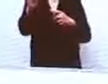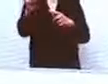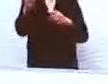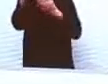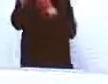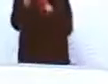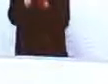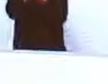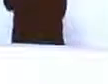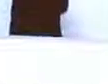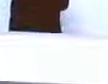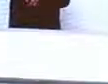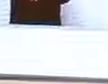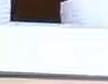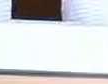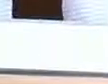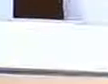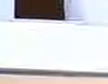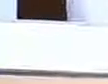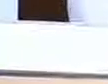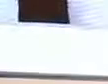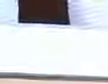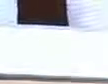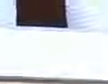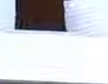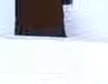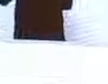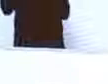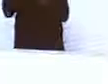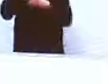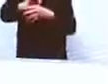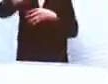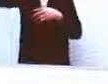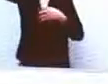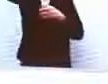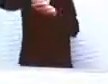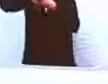aquellas empresas que cumplan con sus obligaciones fiscales